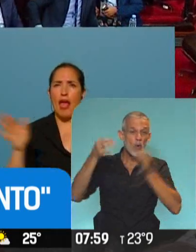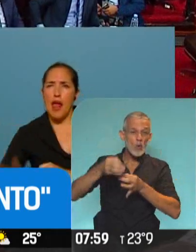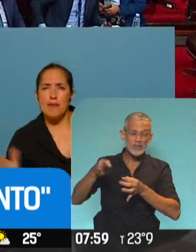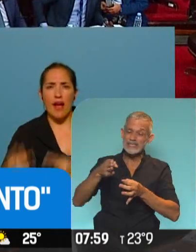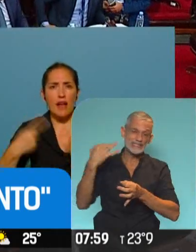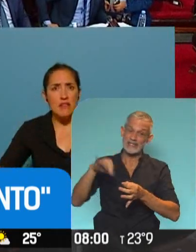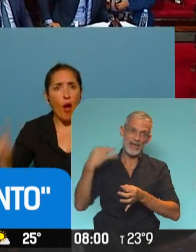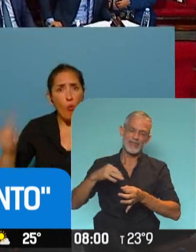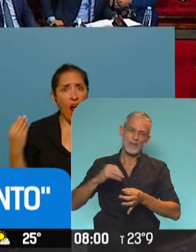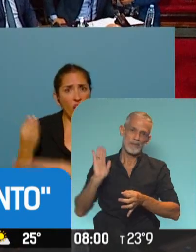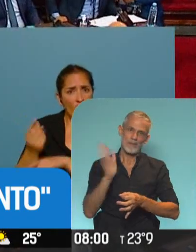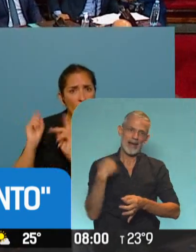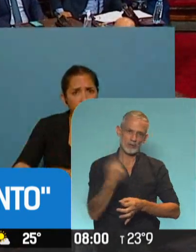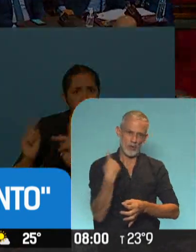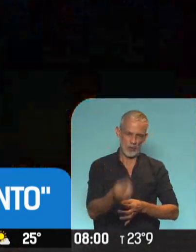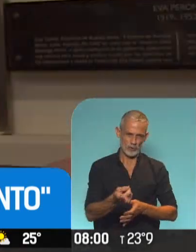que necesitamos todos.